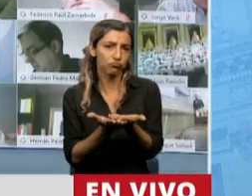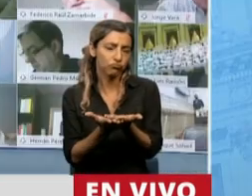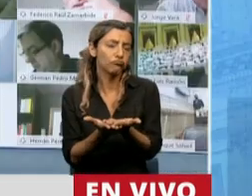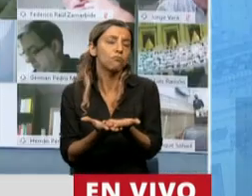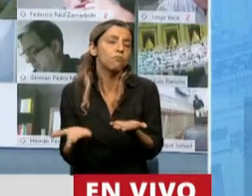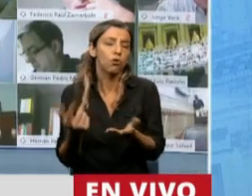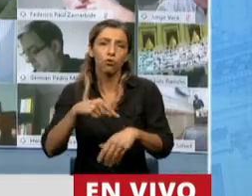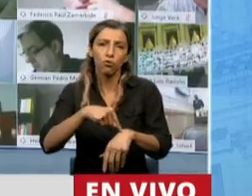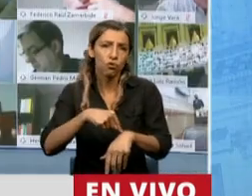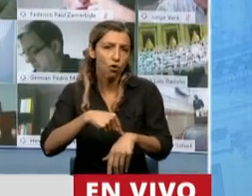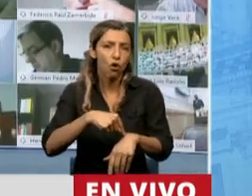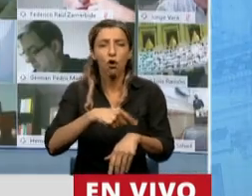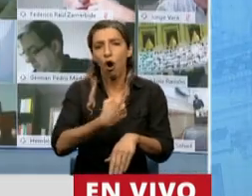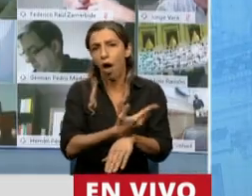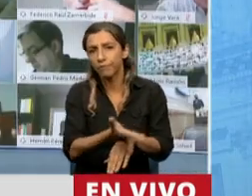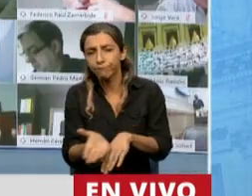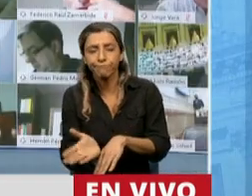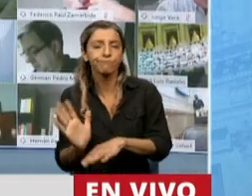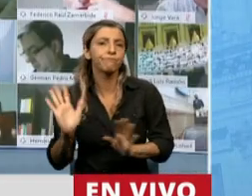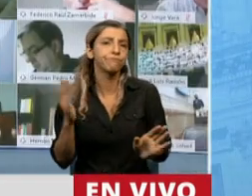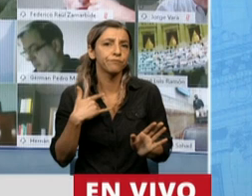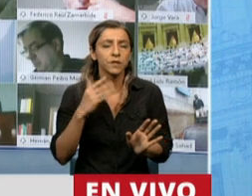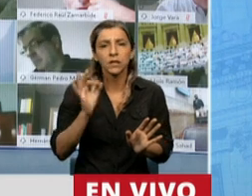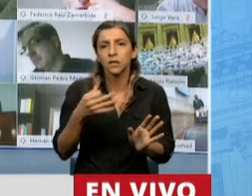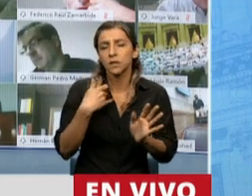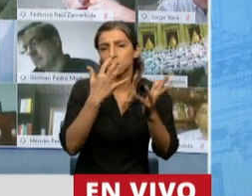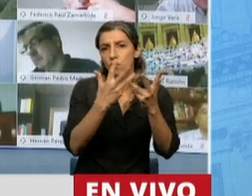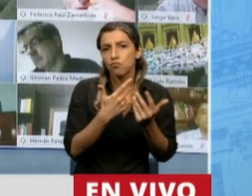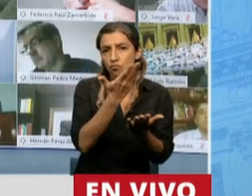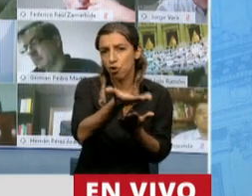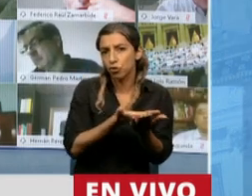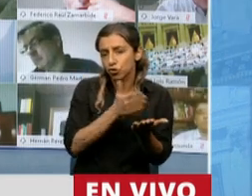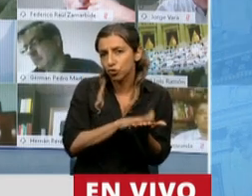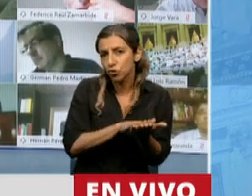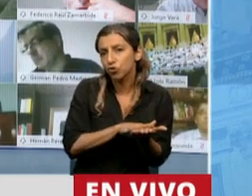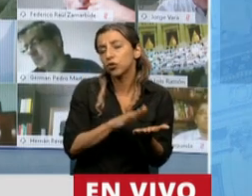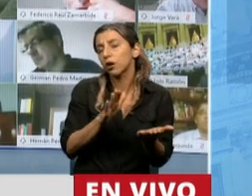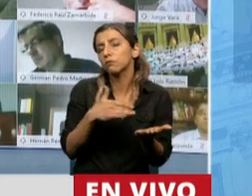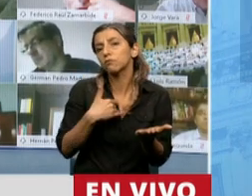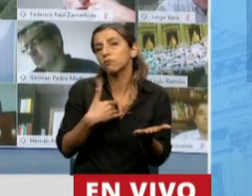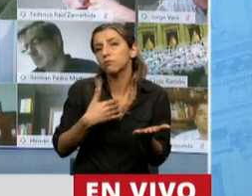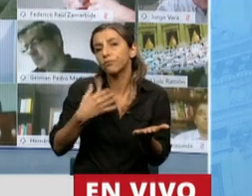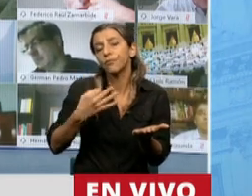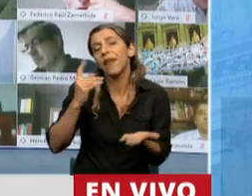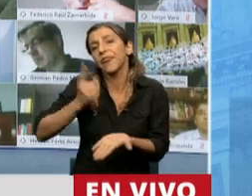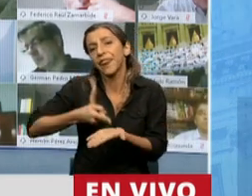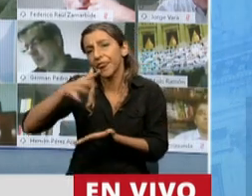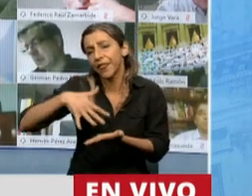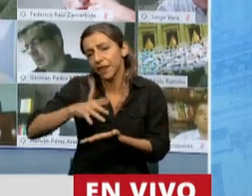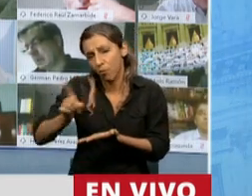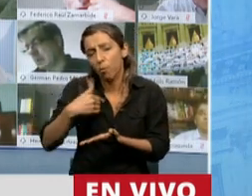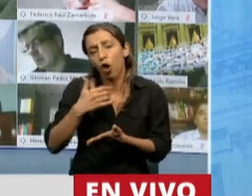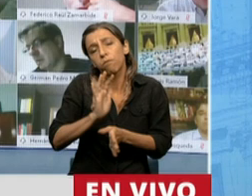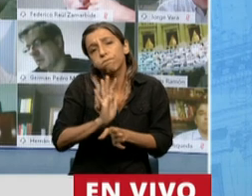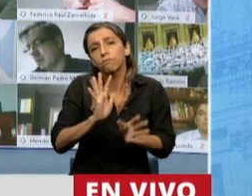manera el proyecto que se presentó respecto a esta temática no precisamente el dictamen que se logró pero si el